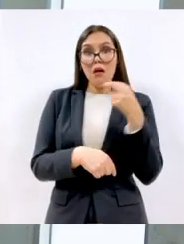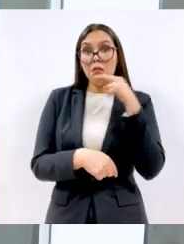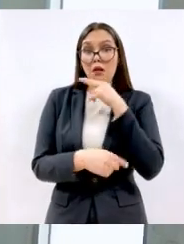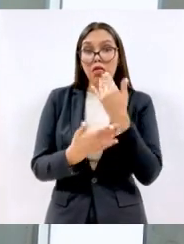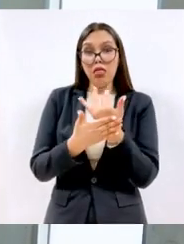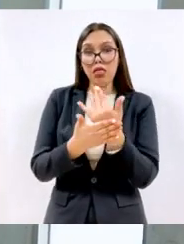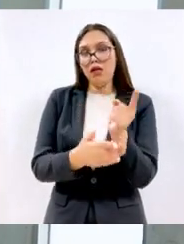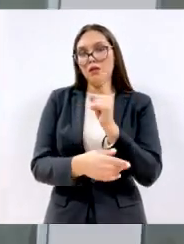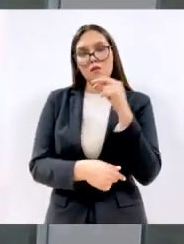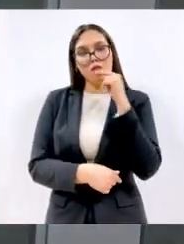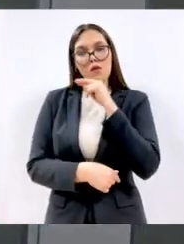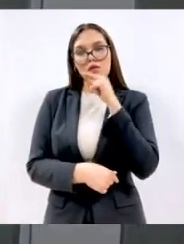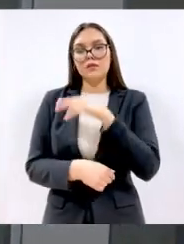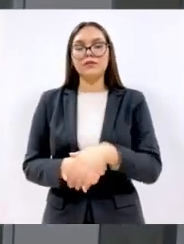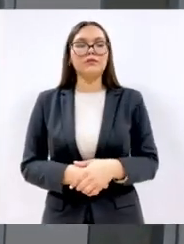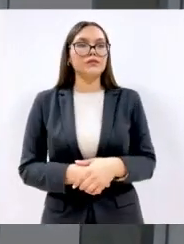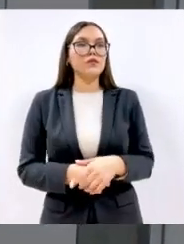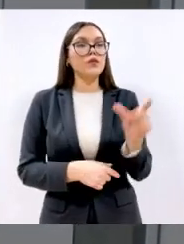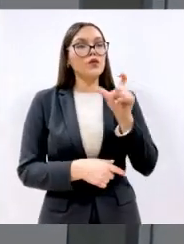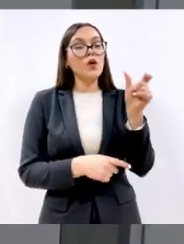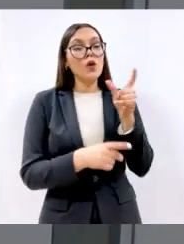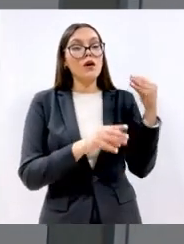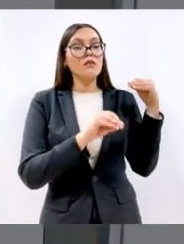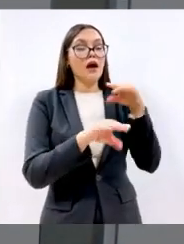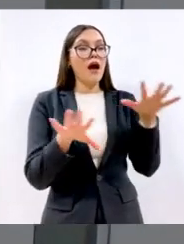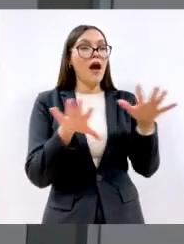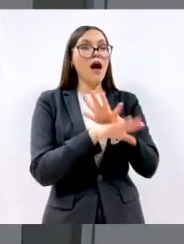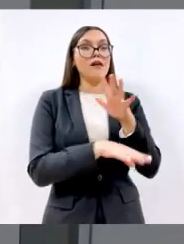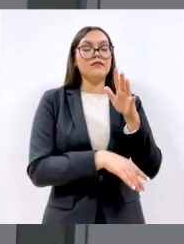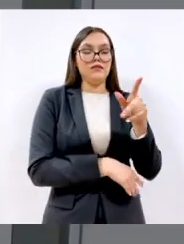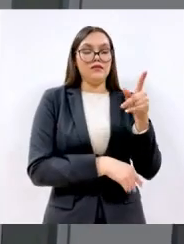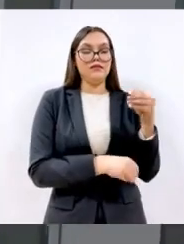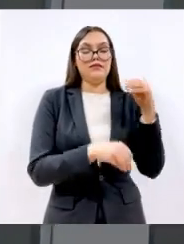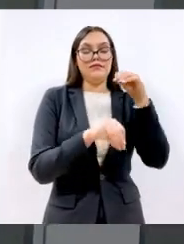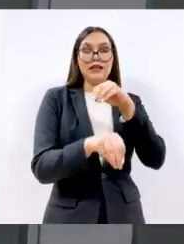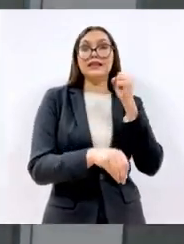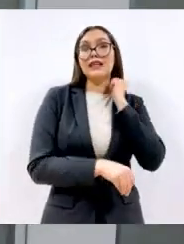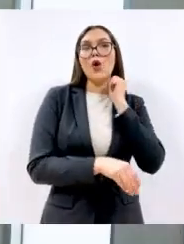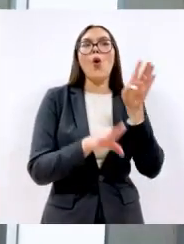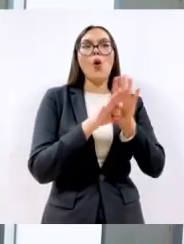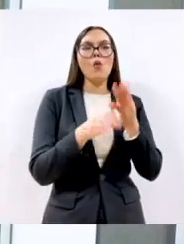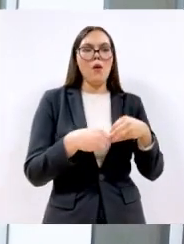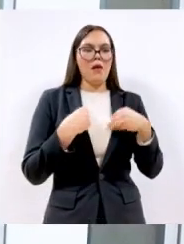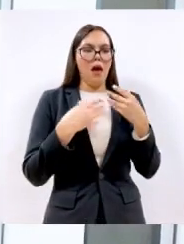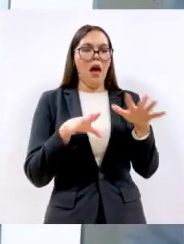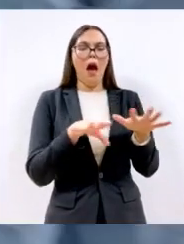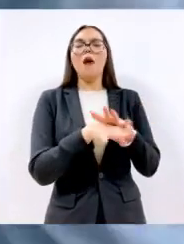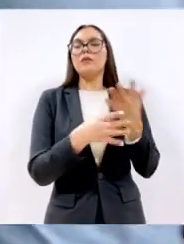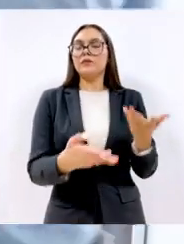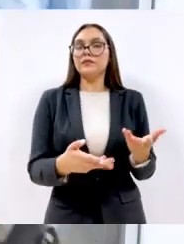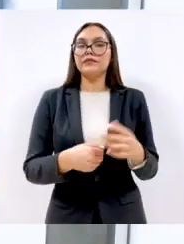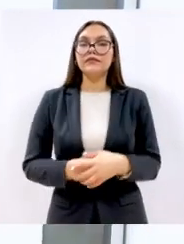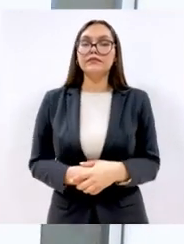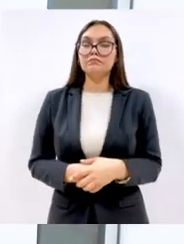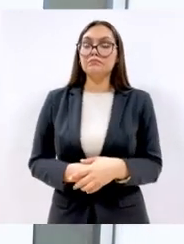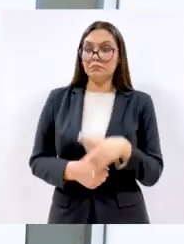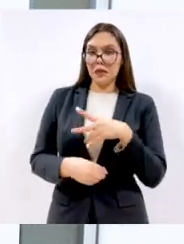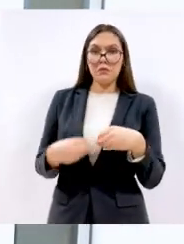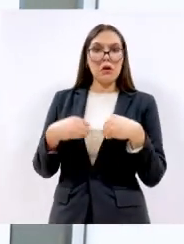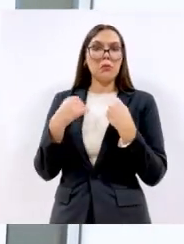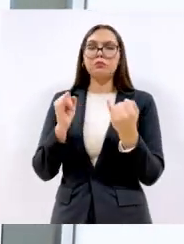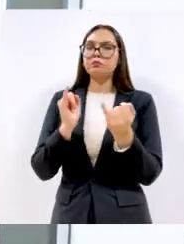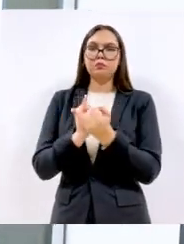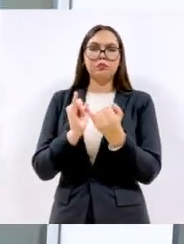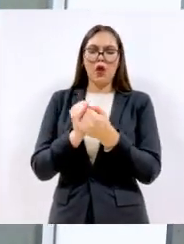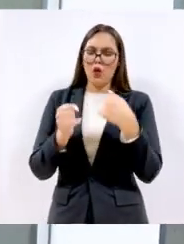no debe esperar. ¿Cómo cambió tu vida cuando te volviste senadora? No ha cambiado mi vida, yo sigo siendo una